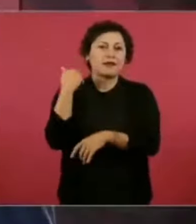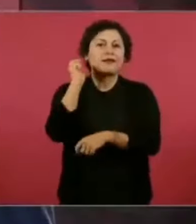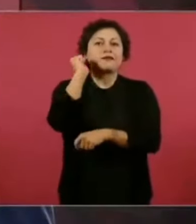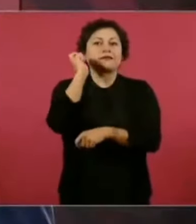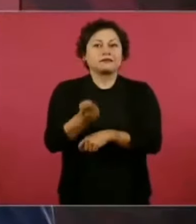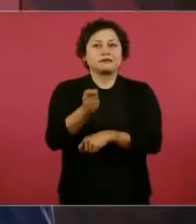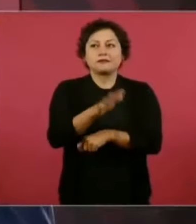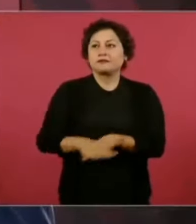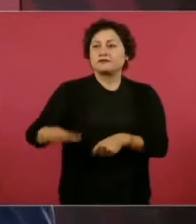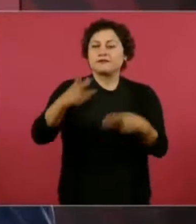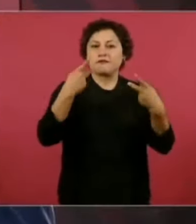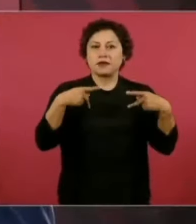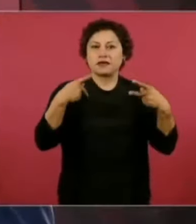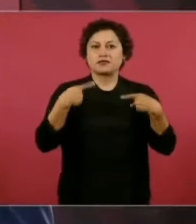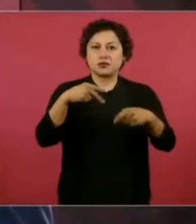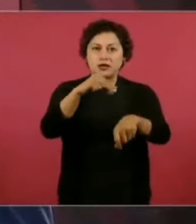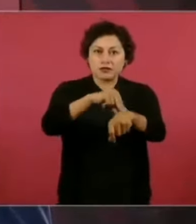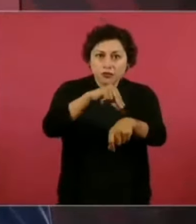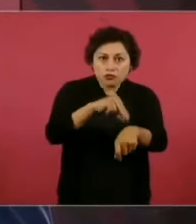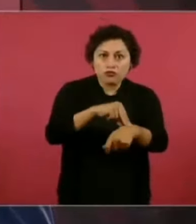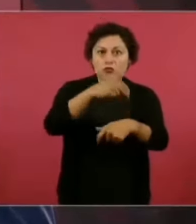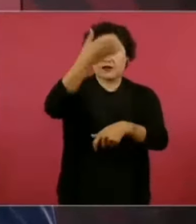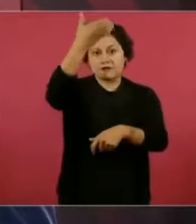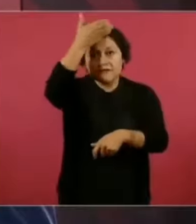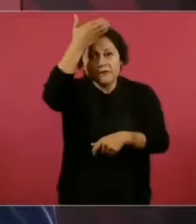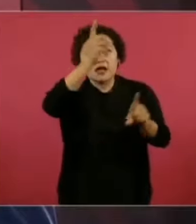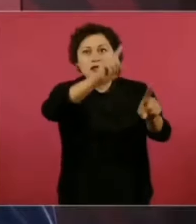por contrato, eventuales,